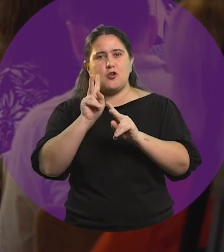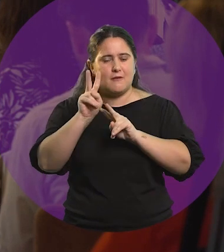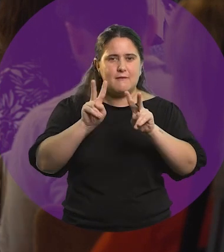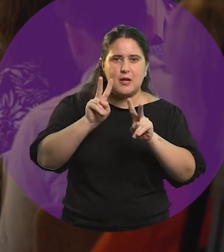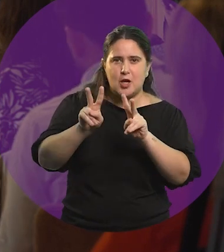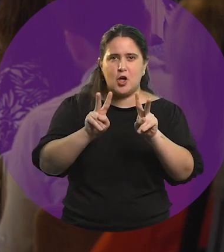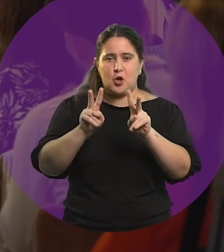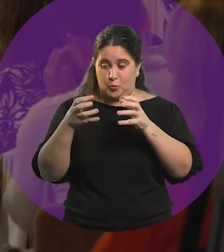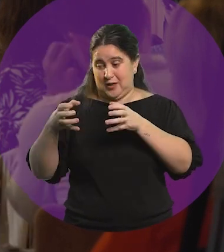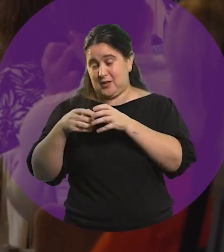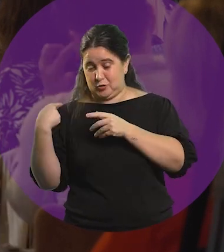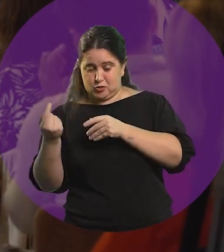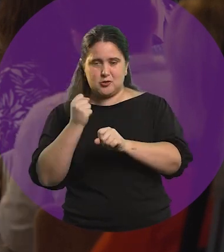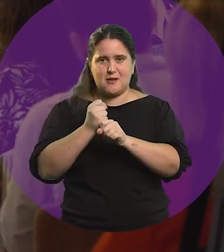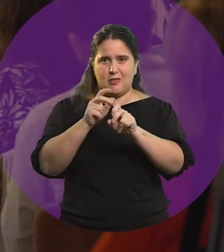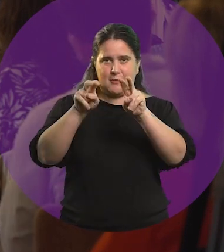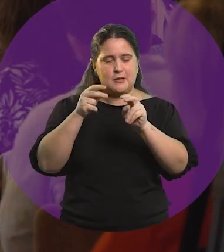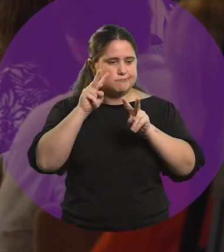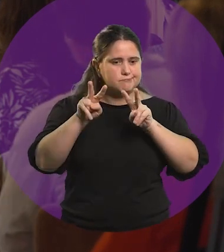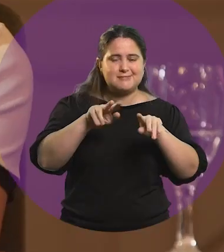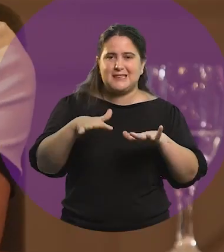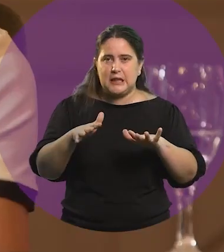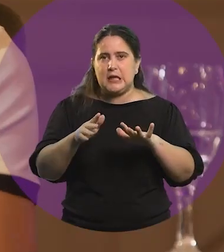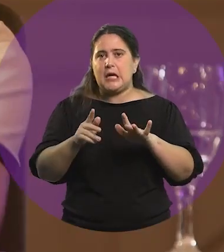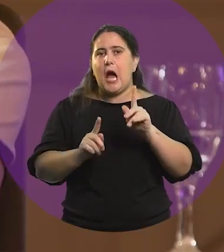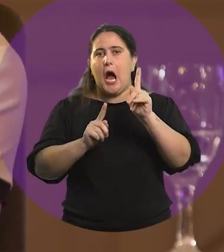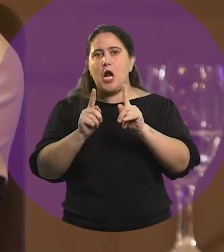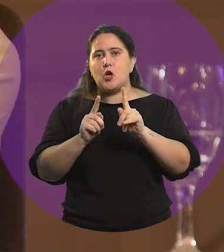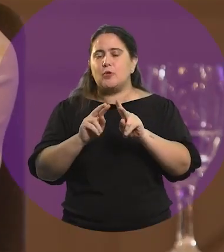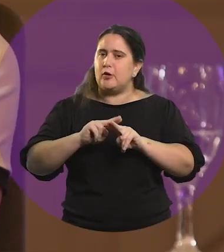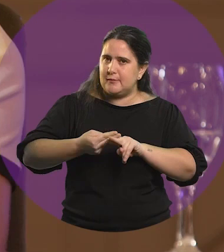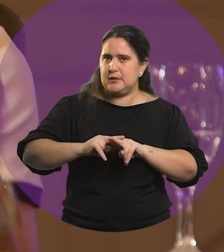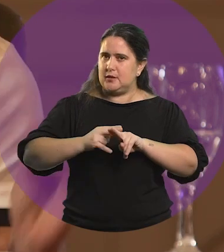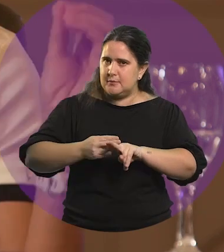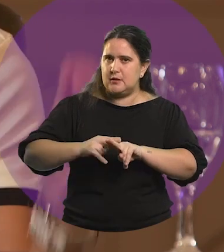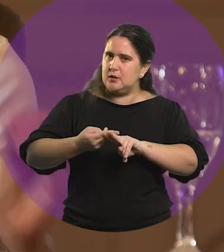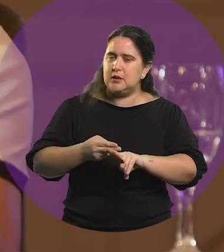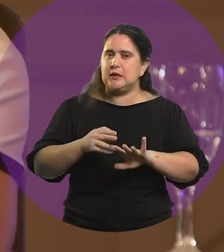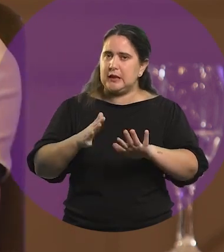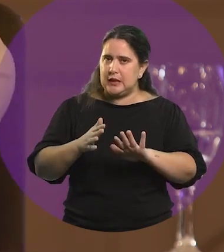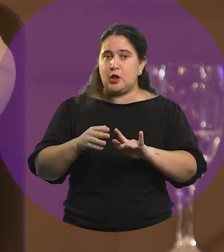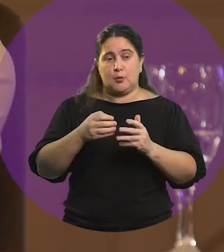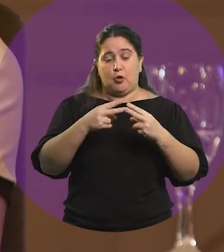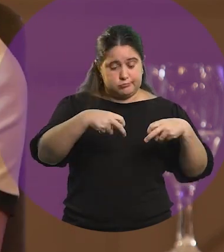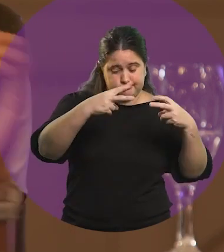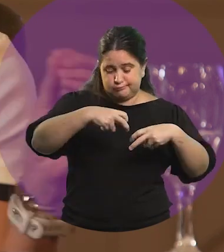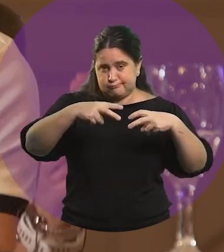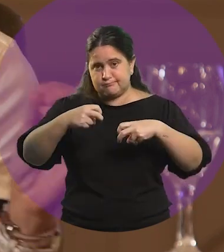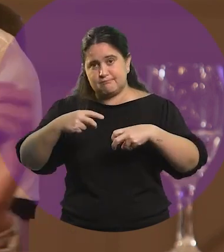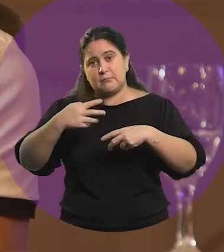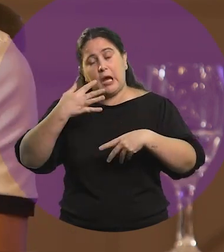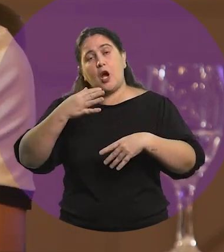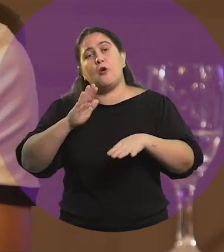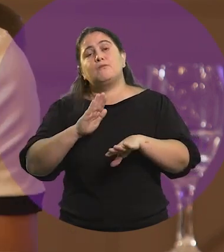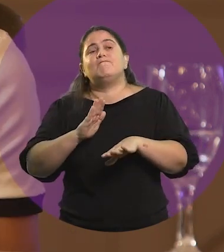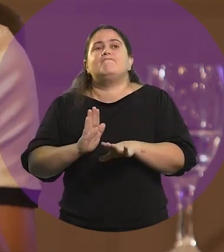hemos visto con el equipo trabajando estos temas. Algo que aparece recurrentemente, que los distintos estudios parecen